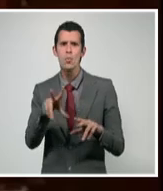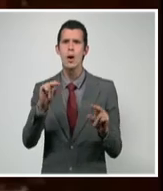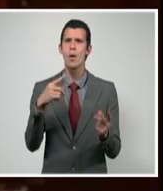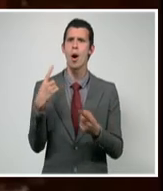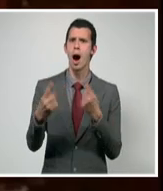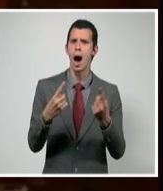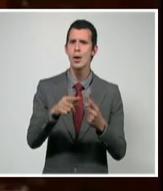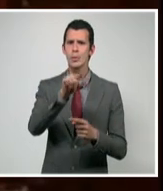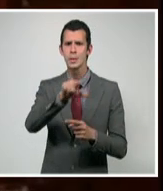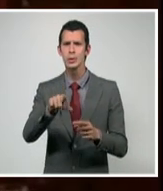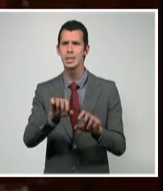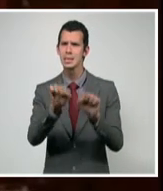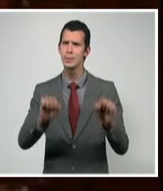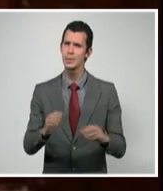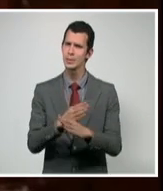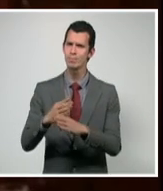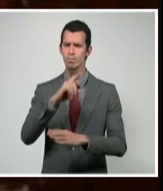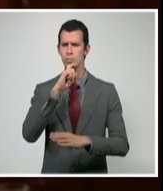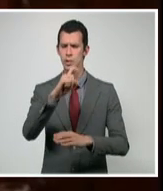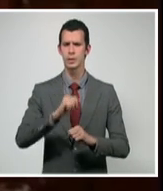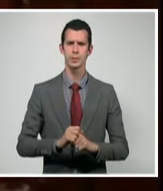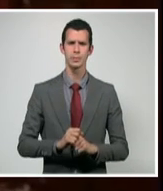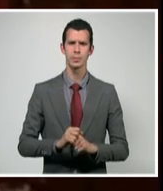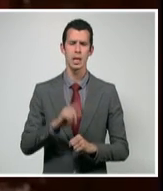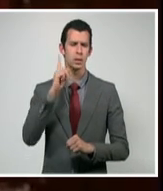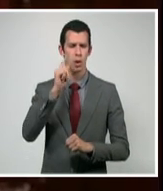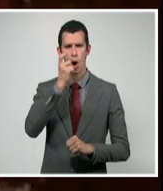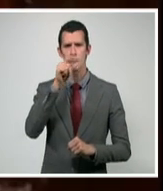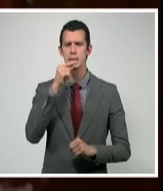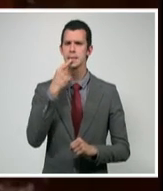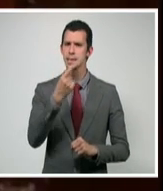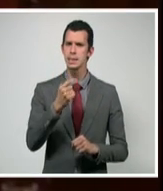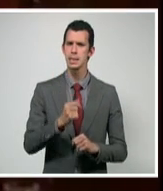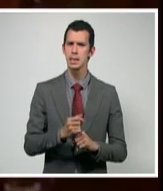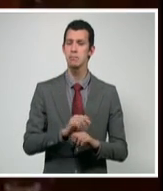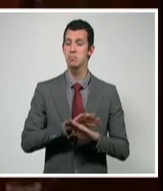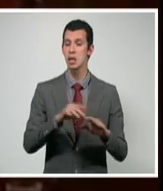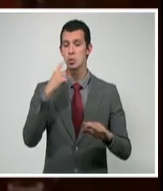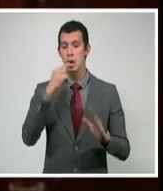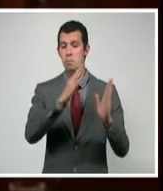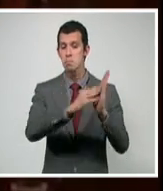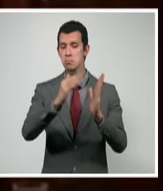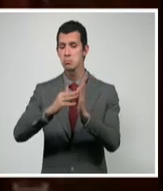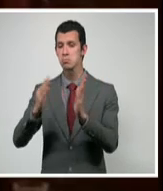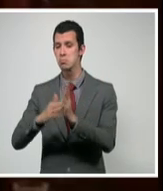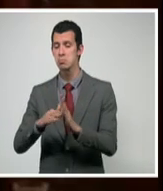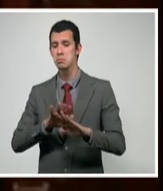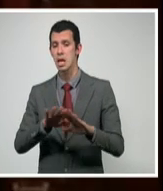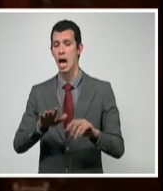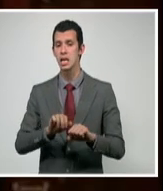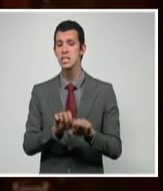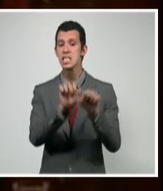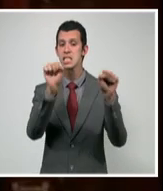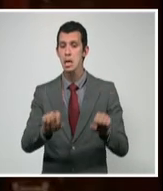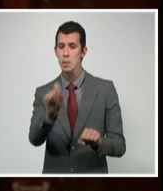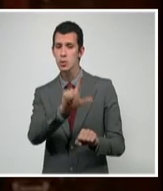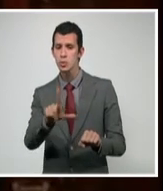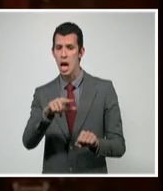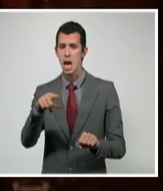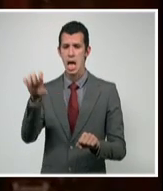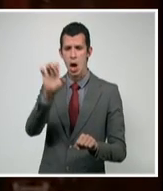even now, months after the failed coup that doomed a failed system, I'm not sure we've